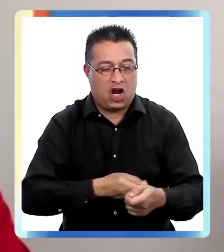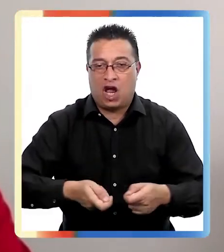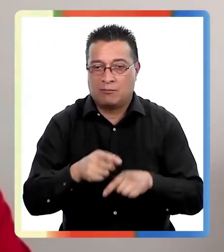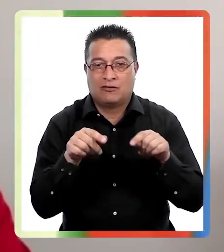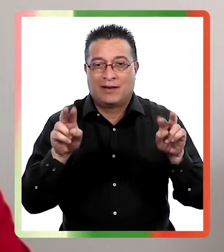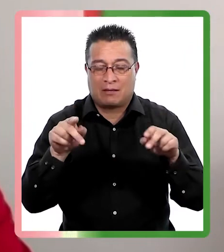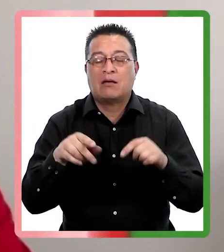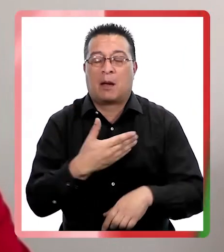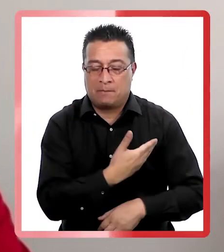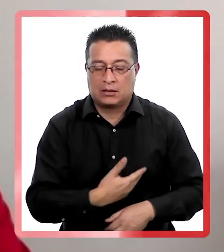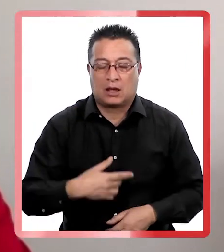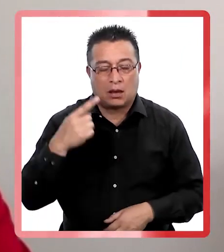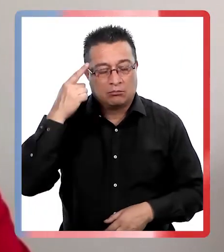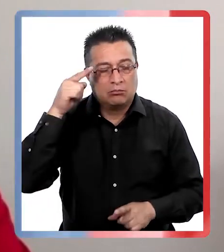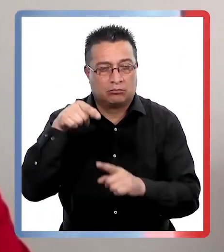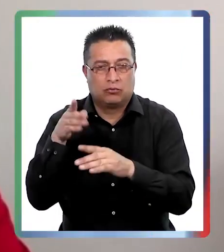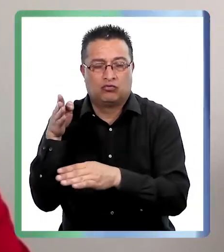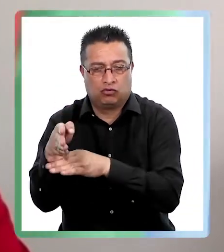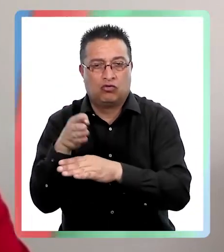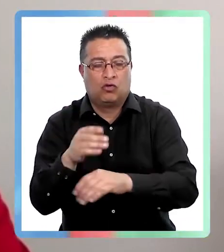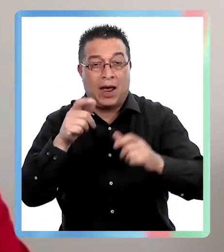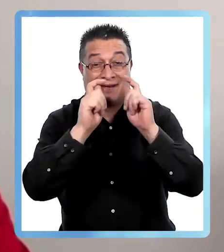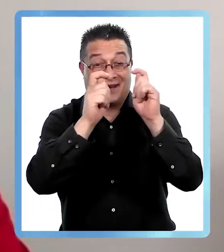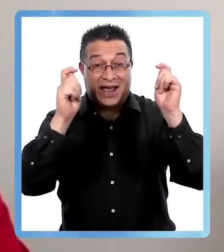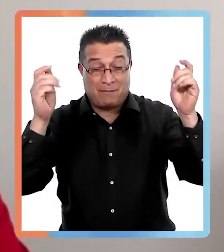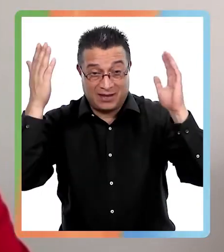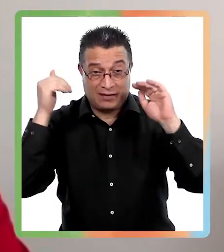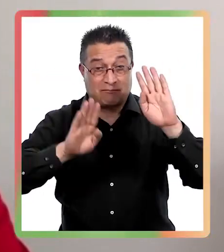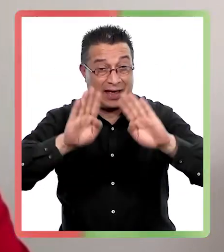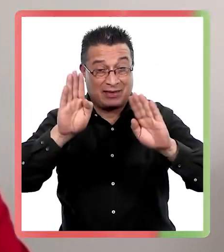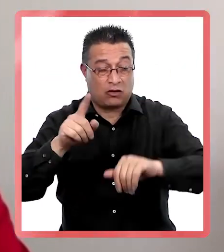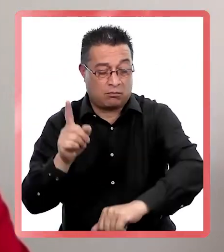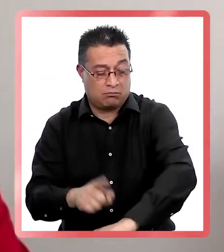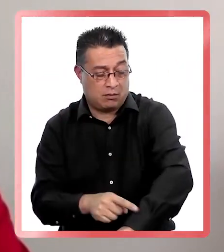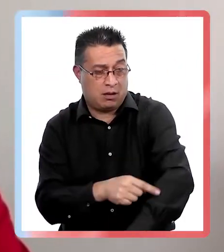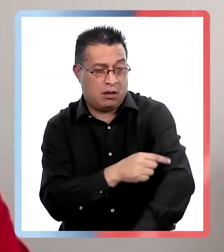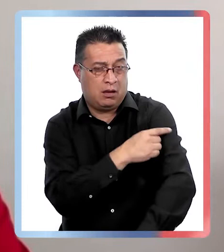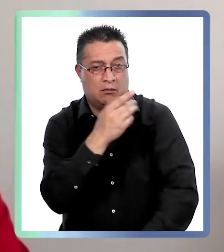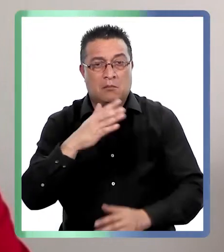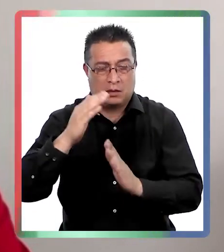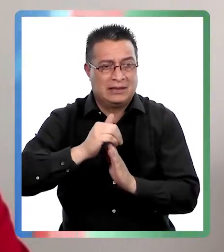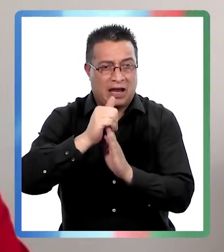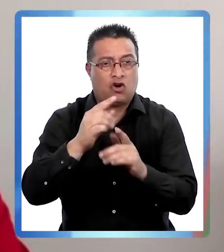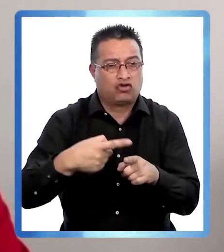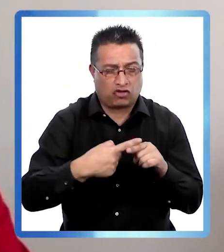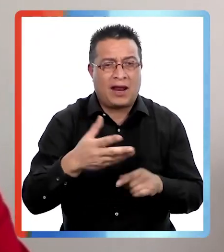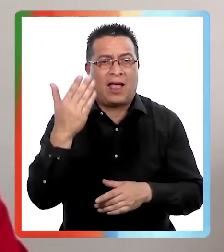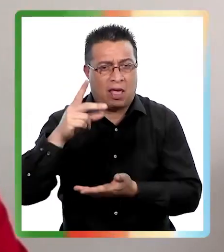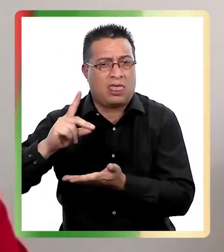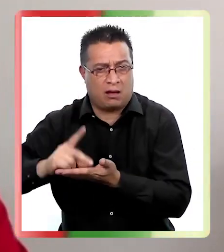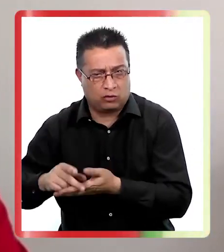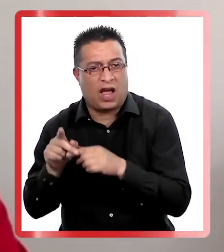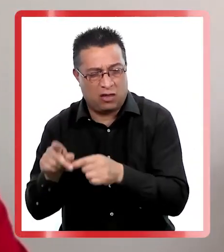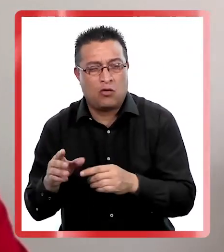todo el país. El presidente recorrió durante la etapa de la campaña, también desde su liderazgo social y como diputado, gran parte